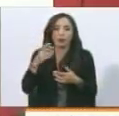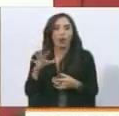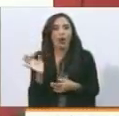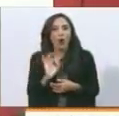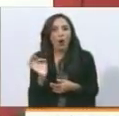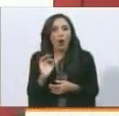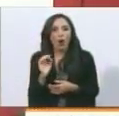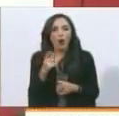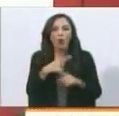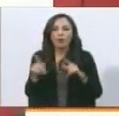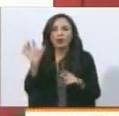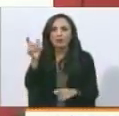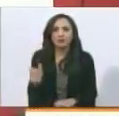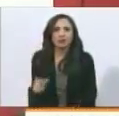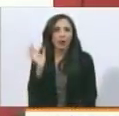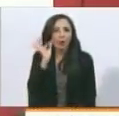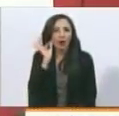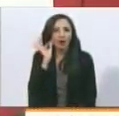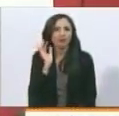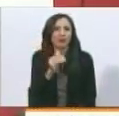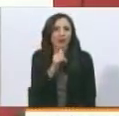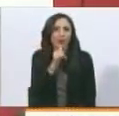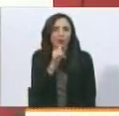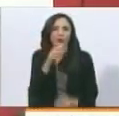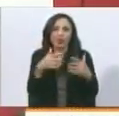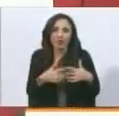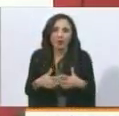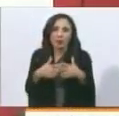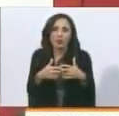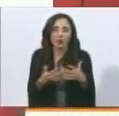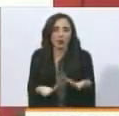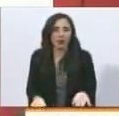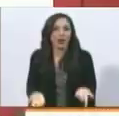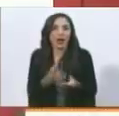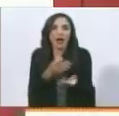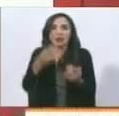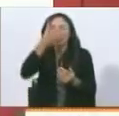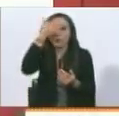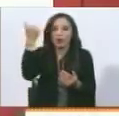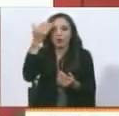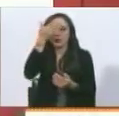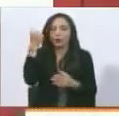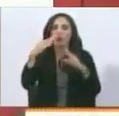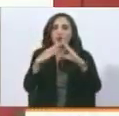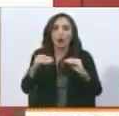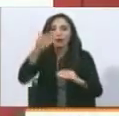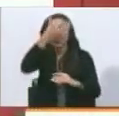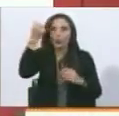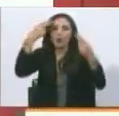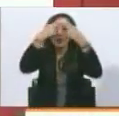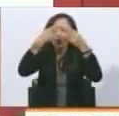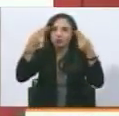no, tampoco, eso es un buste, era un momento de amnesia. O decir,